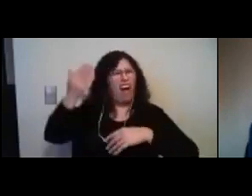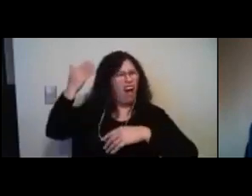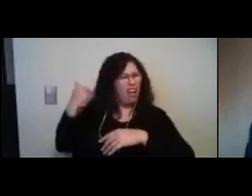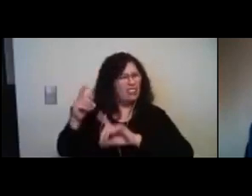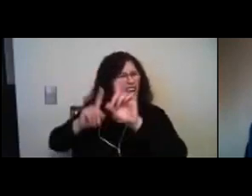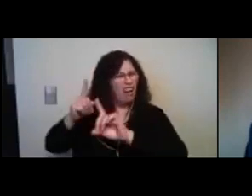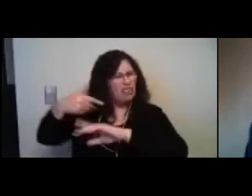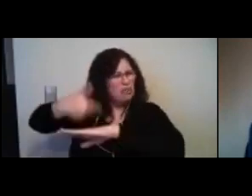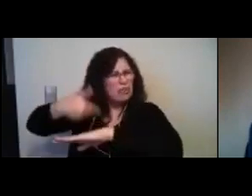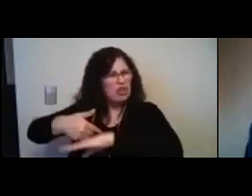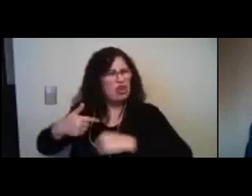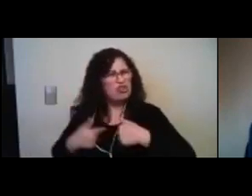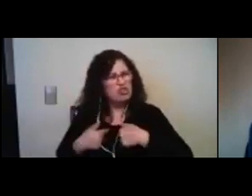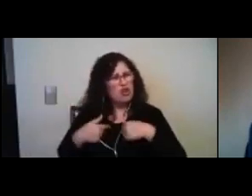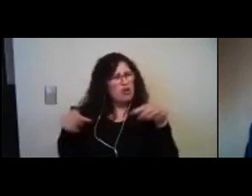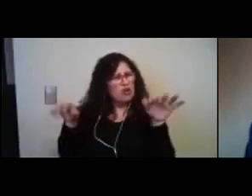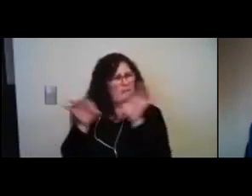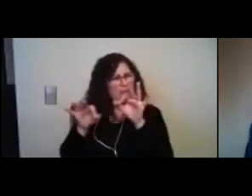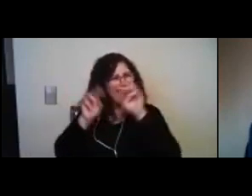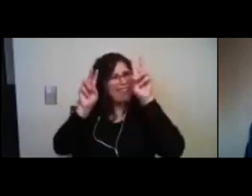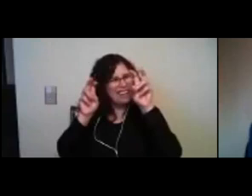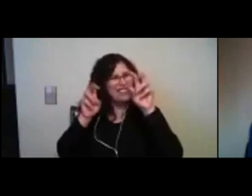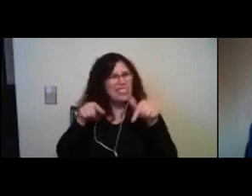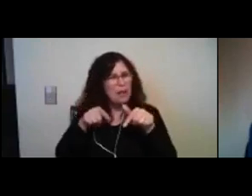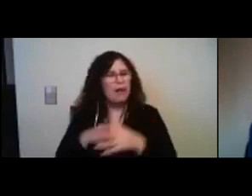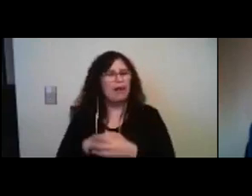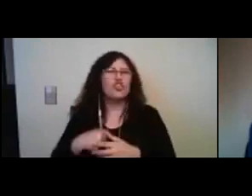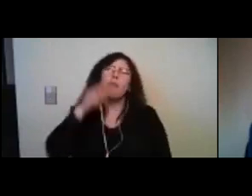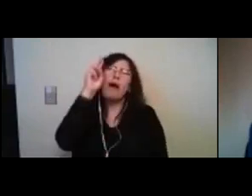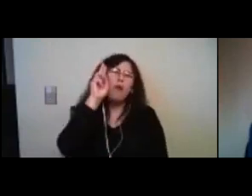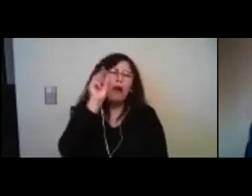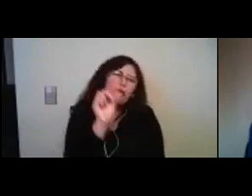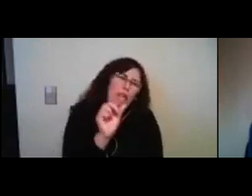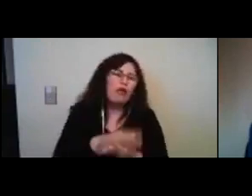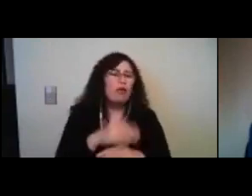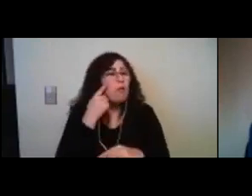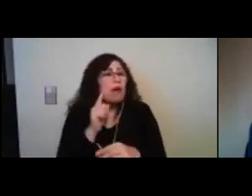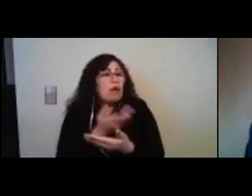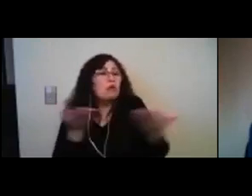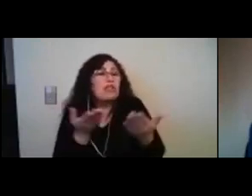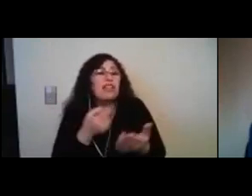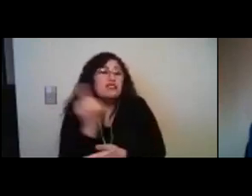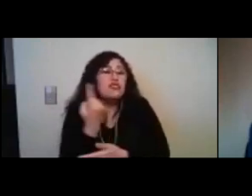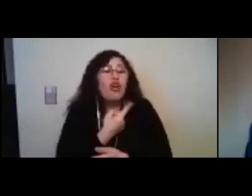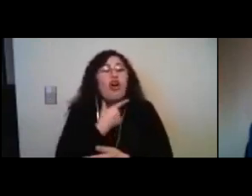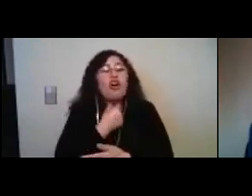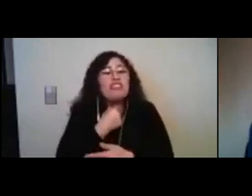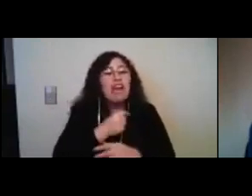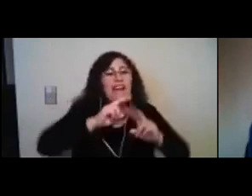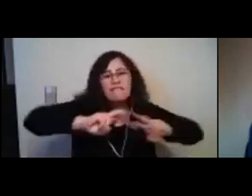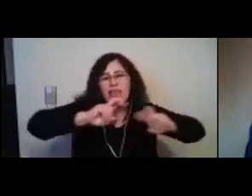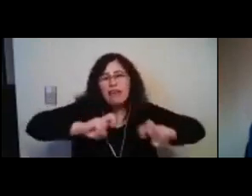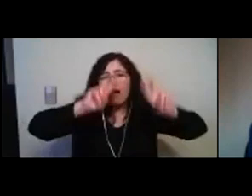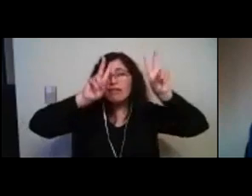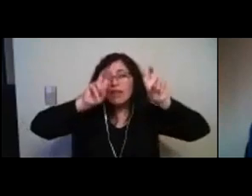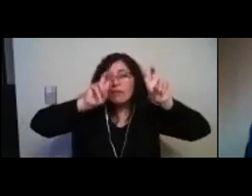tema, entonces por eso aún recuerdo un poco. Ya, pero si alguien quiere investigar en su proyecto de tesis, de título, este tema